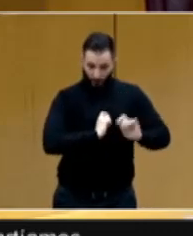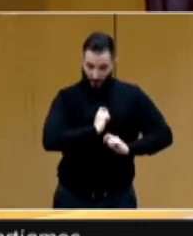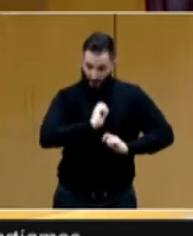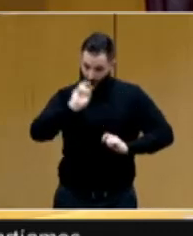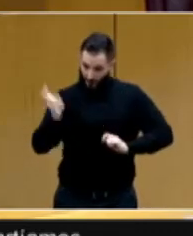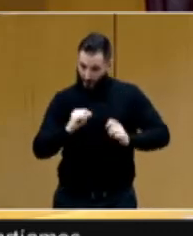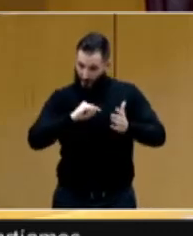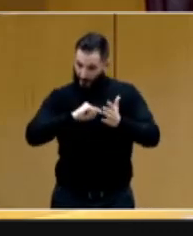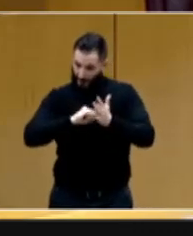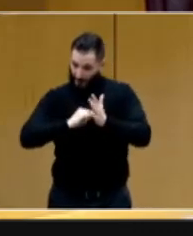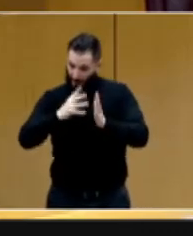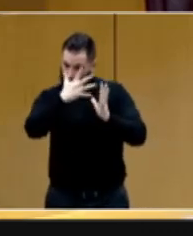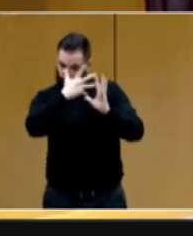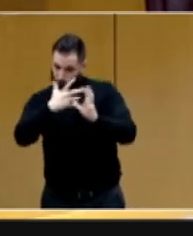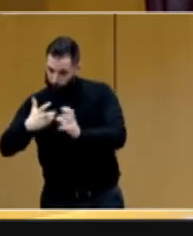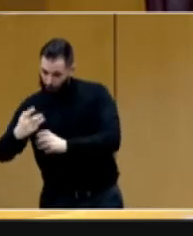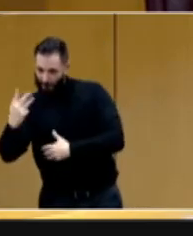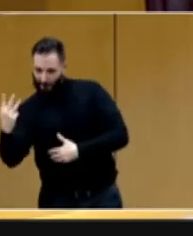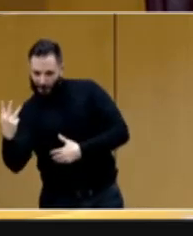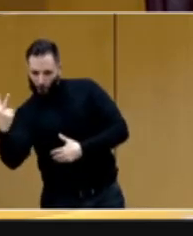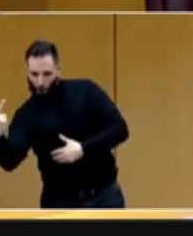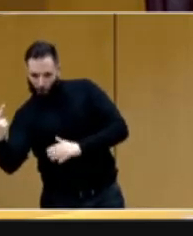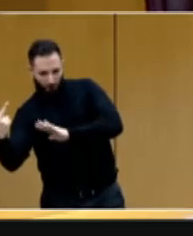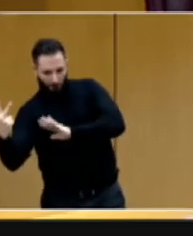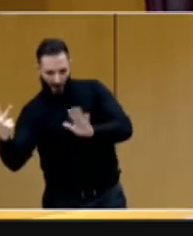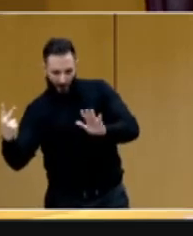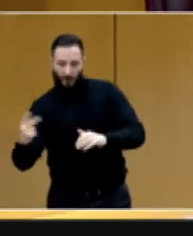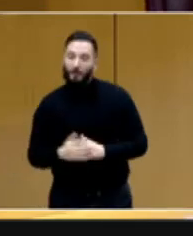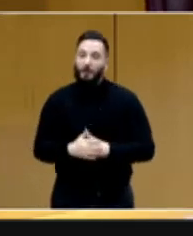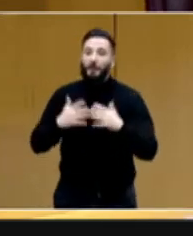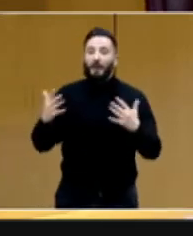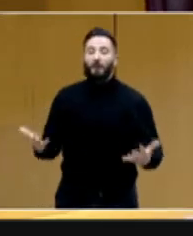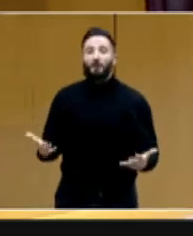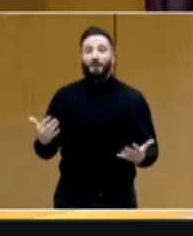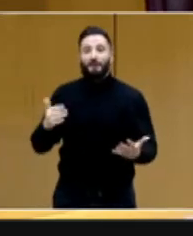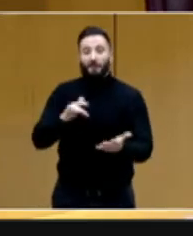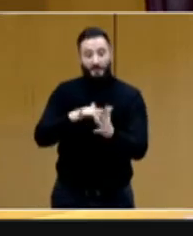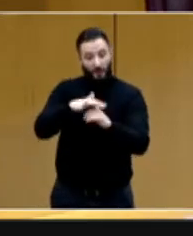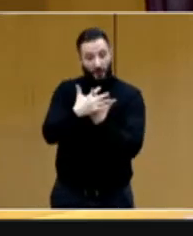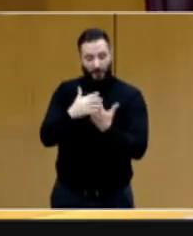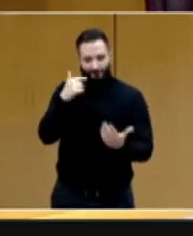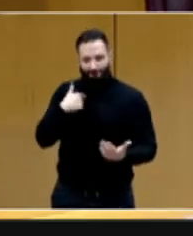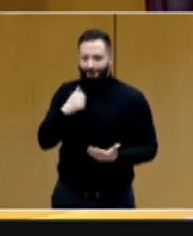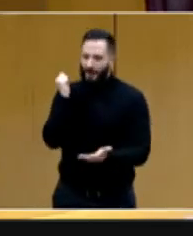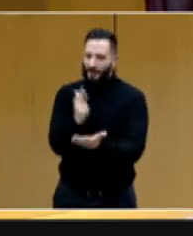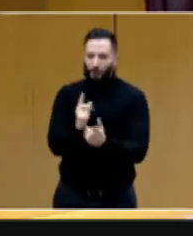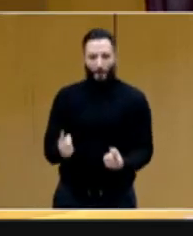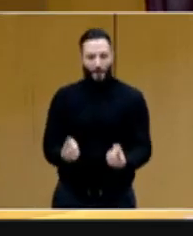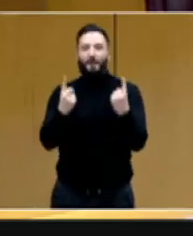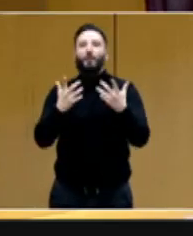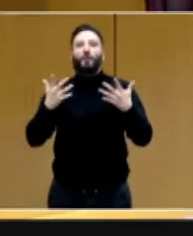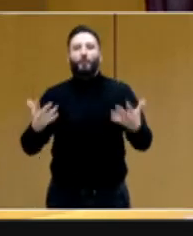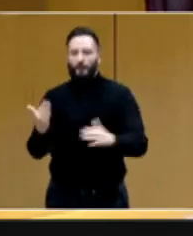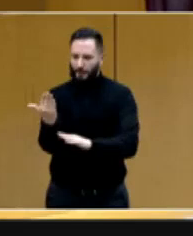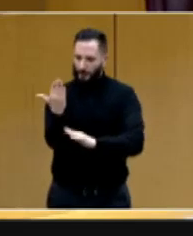dos diría yo ante este panorama el primer reto que nos llegó fue nada más y nada menos